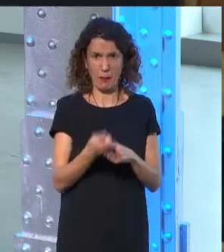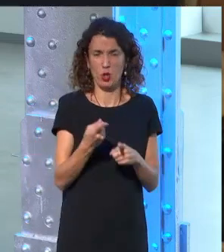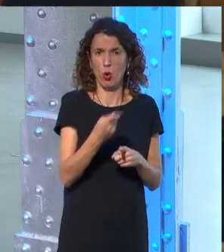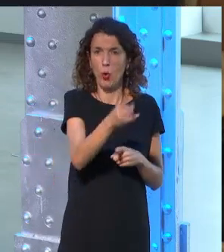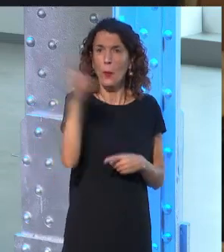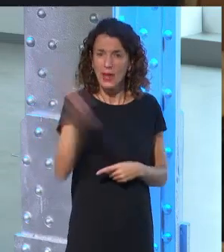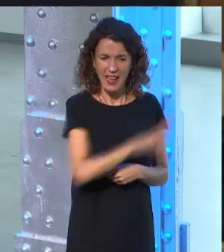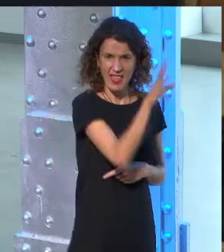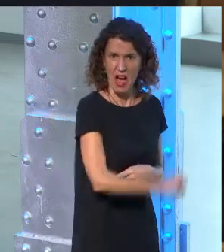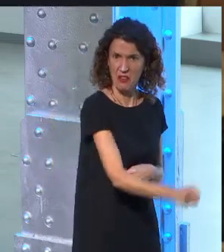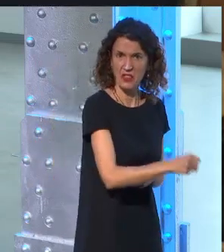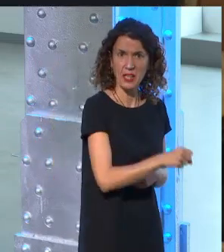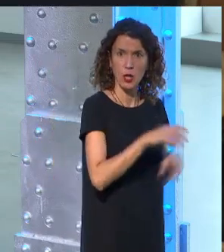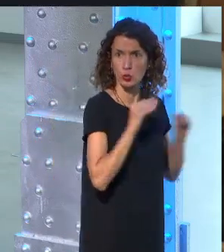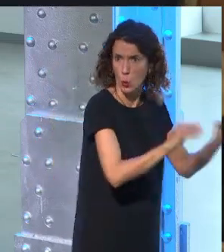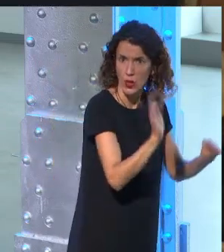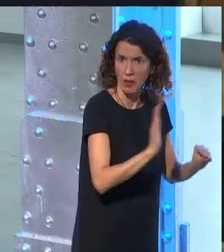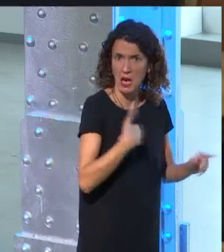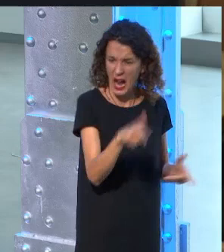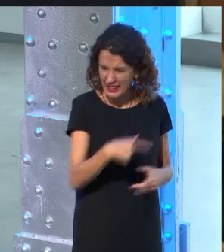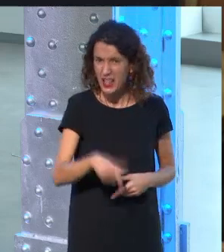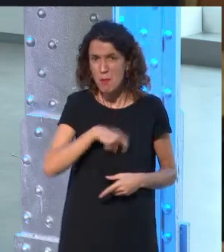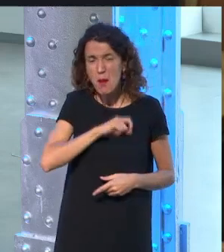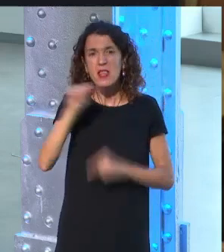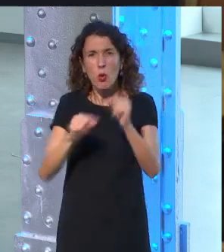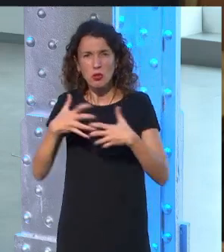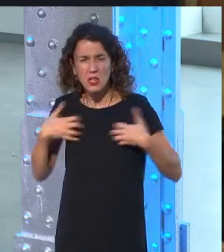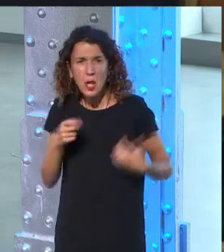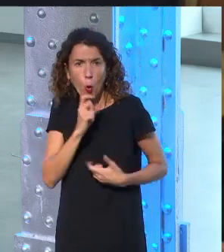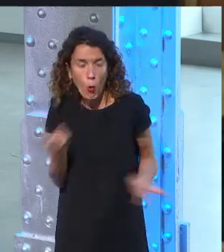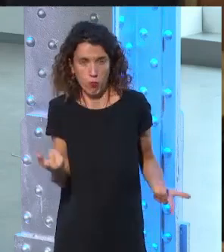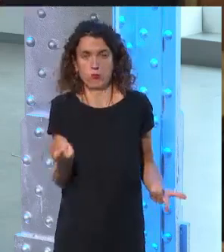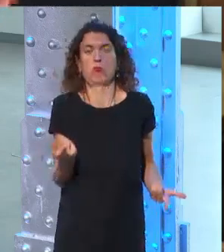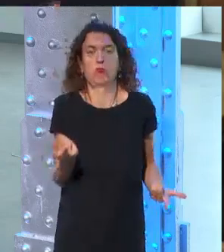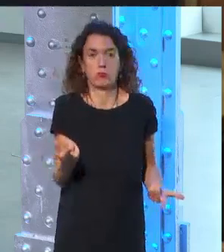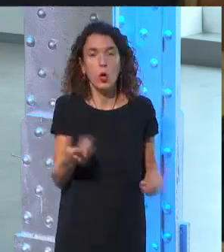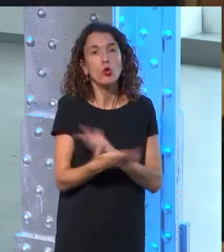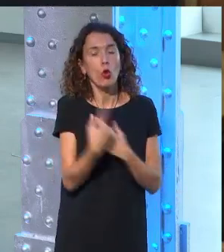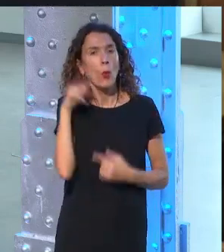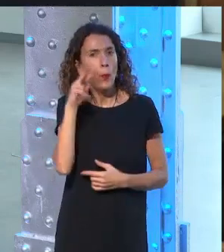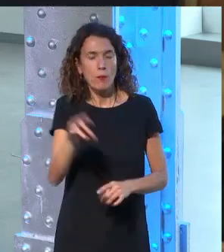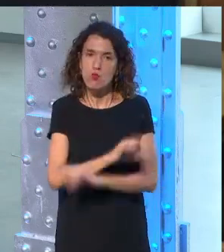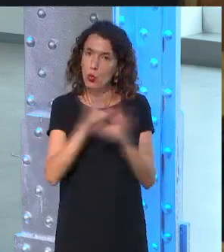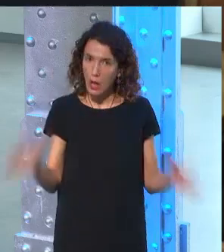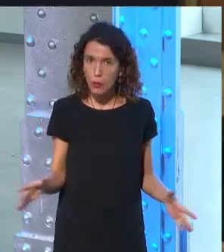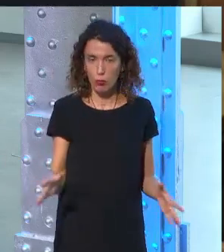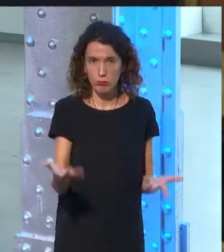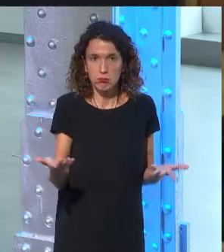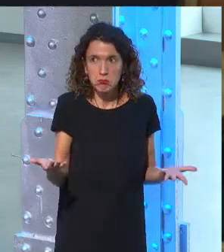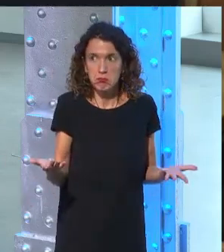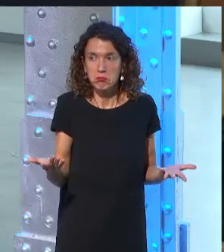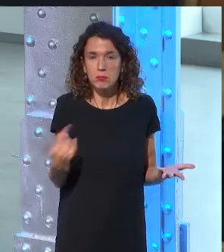endémico del norte de África, ¿qué hace matando Fogo un mosquito tigre en España? Eso son una serie de puntos que todos vemos. Pero claro, lo